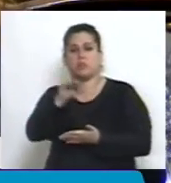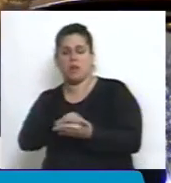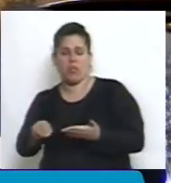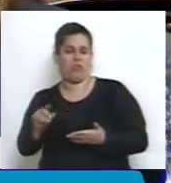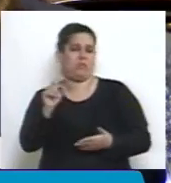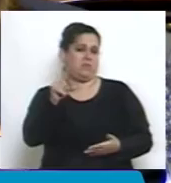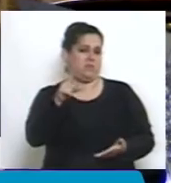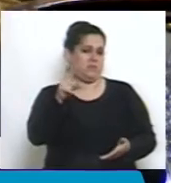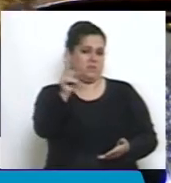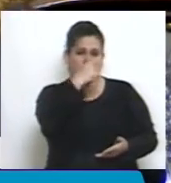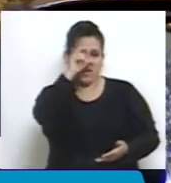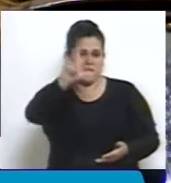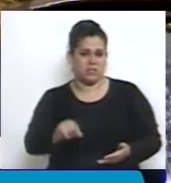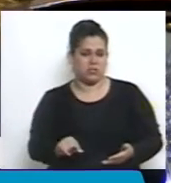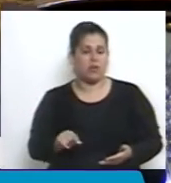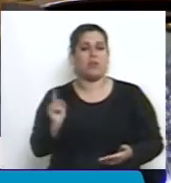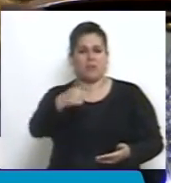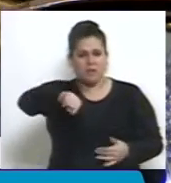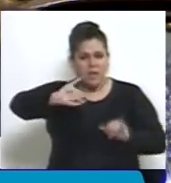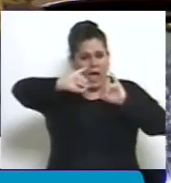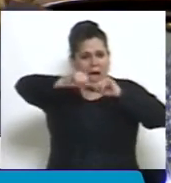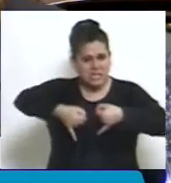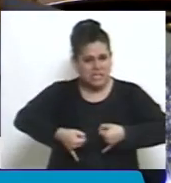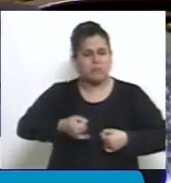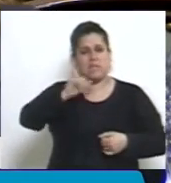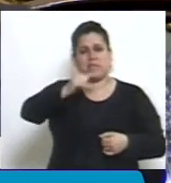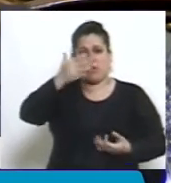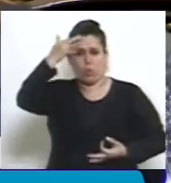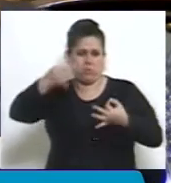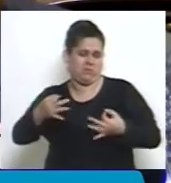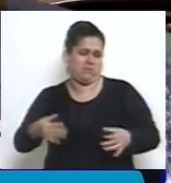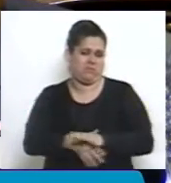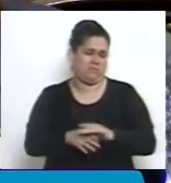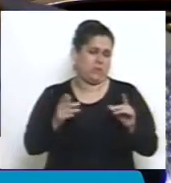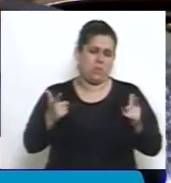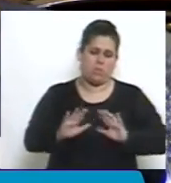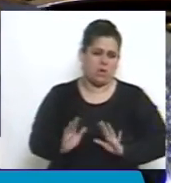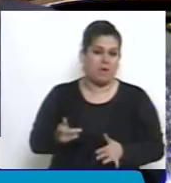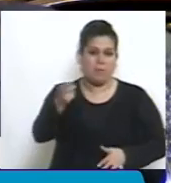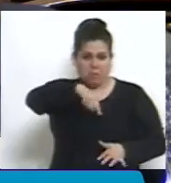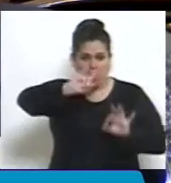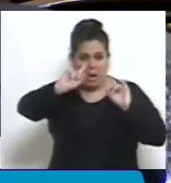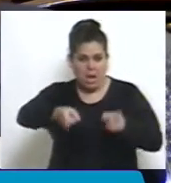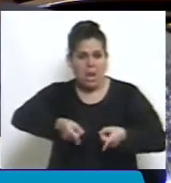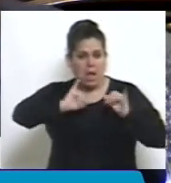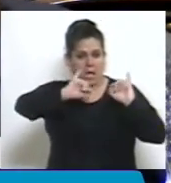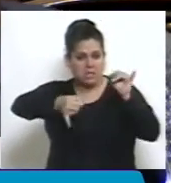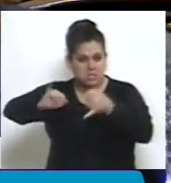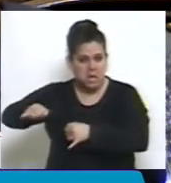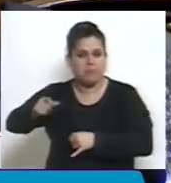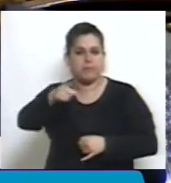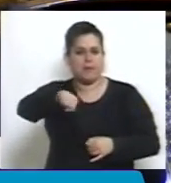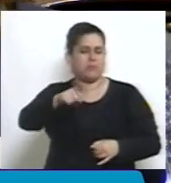nacionales que aceptan esta enorme injusticia hacia la provincia